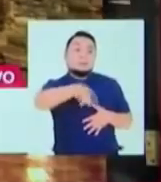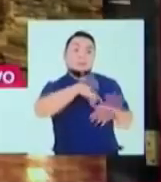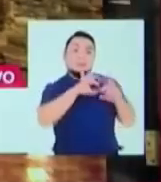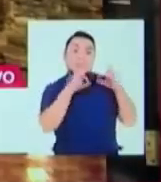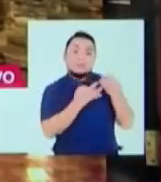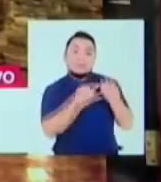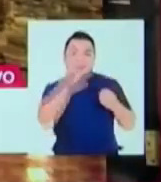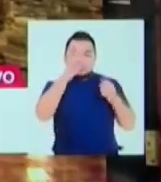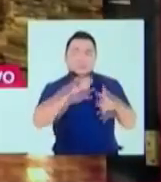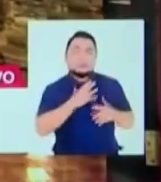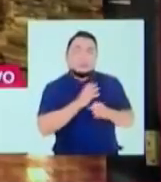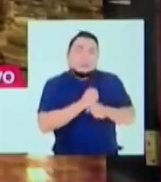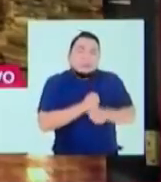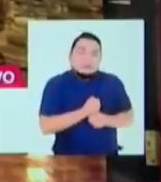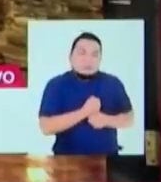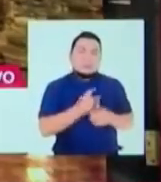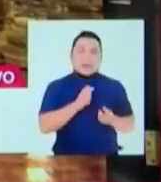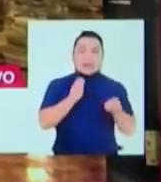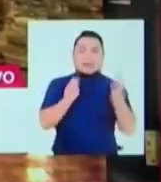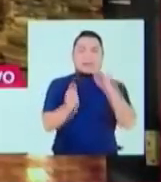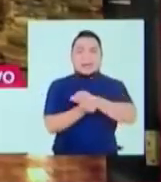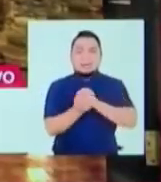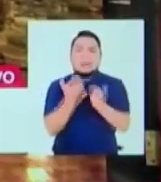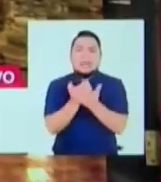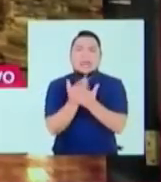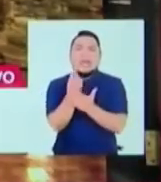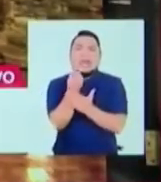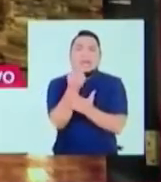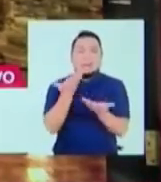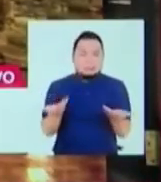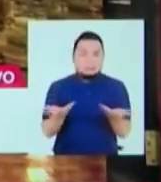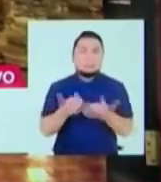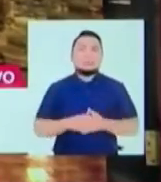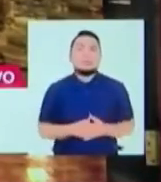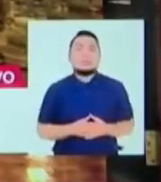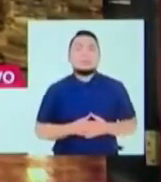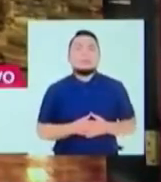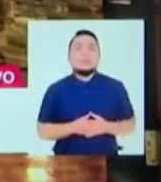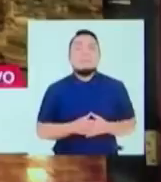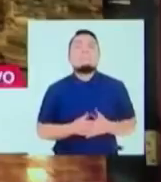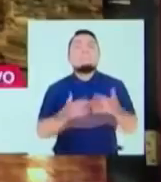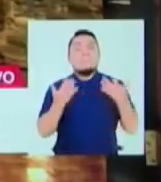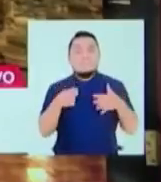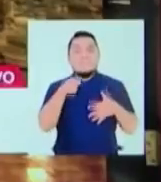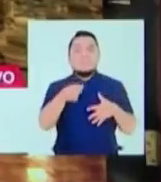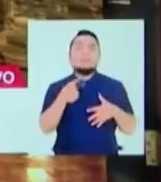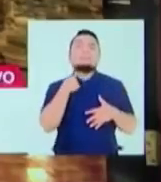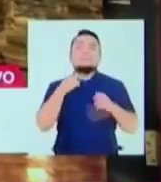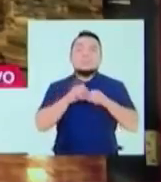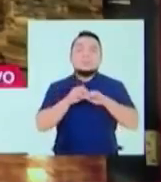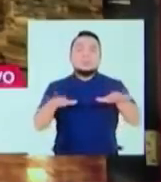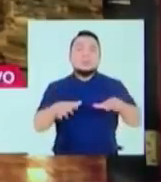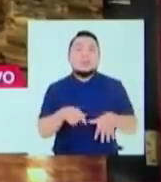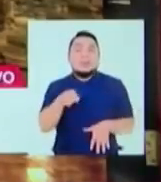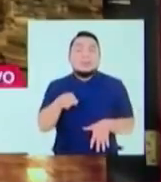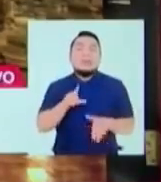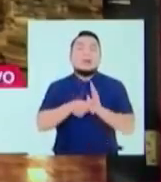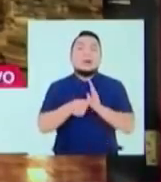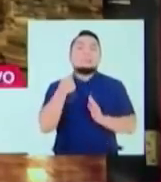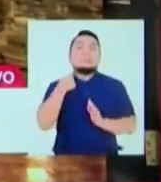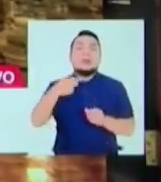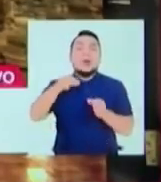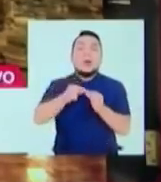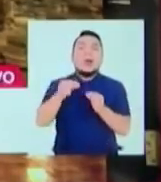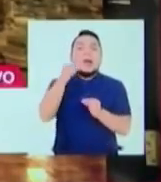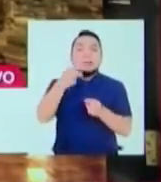Mulder, ayer no dijo nada nuevo y fue más de lo mismo. Entonces, lo que yo puedo traslapar o traducir es que ha querido hacer